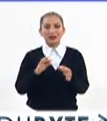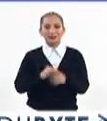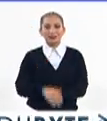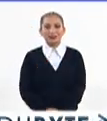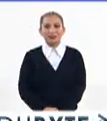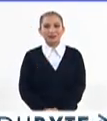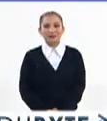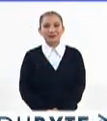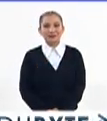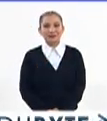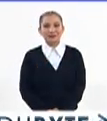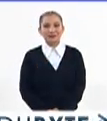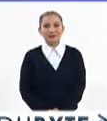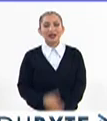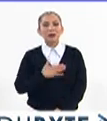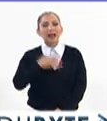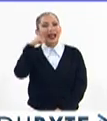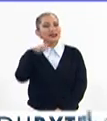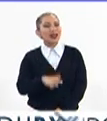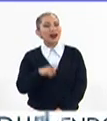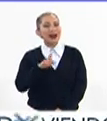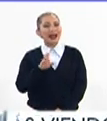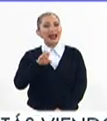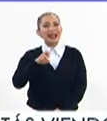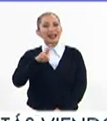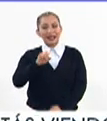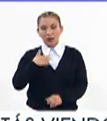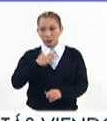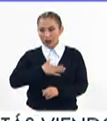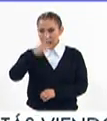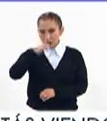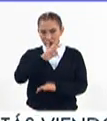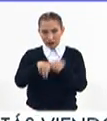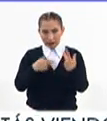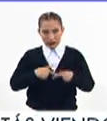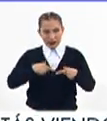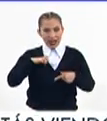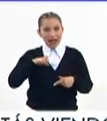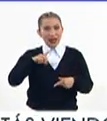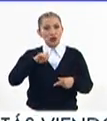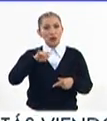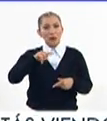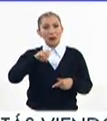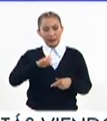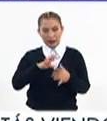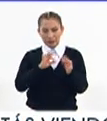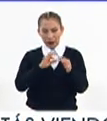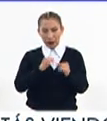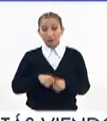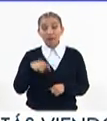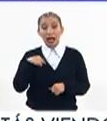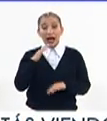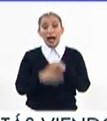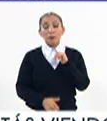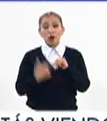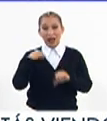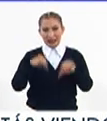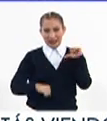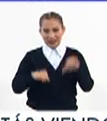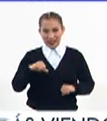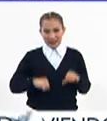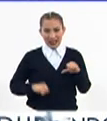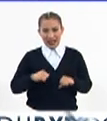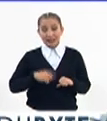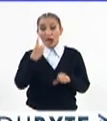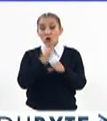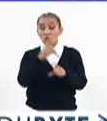Cuéntanos. Buenas noches, Enrique, y buenas noches al auditorio de Dubái. Te platico que concluyeron las actividades